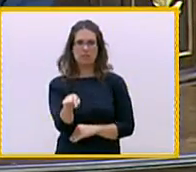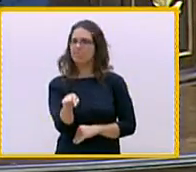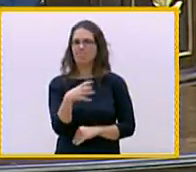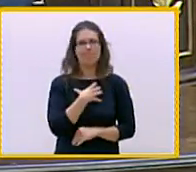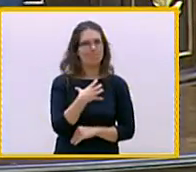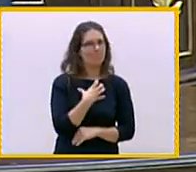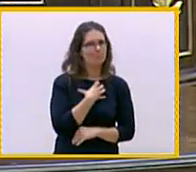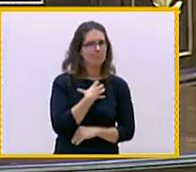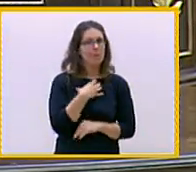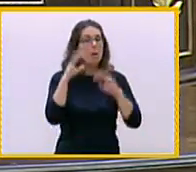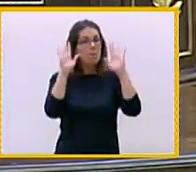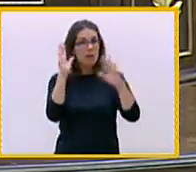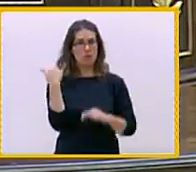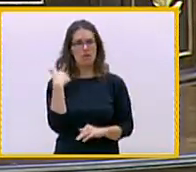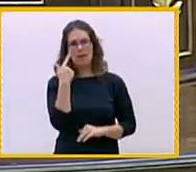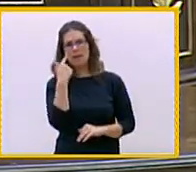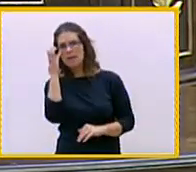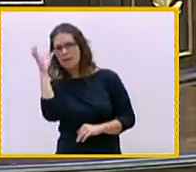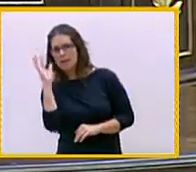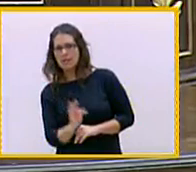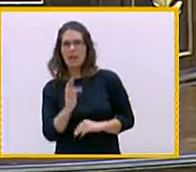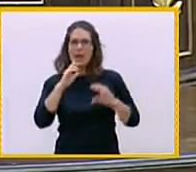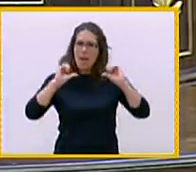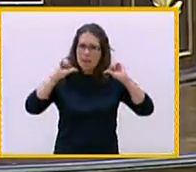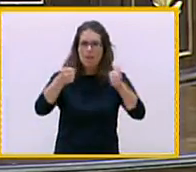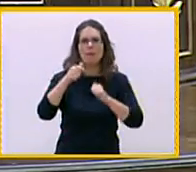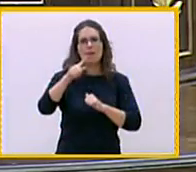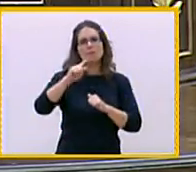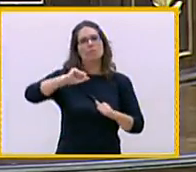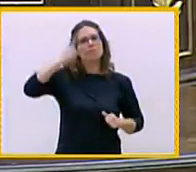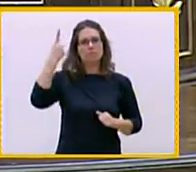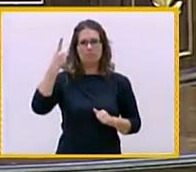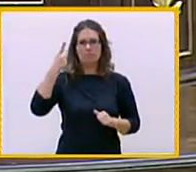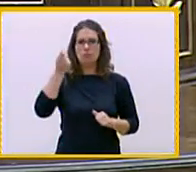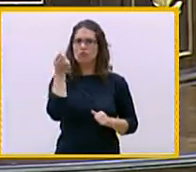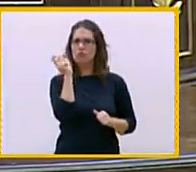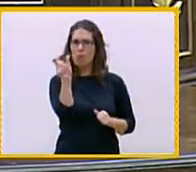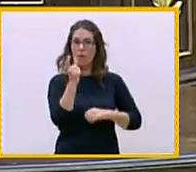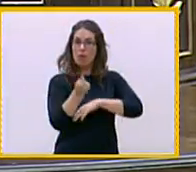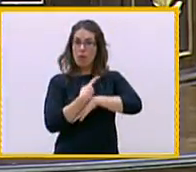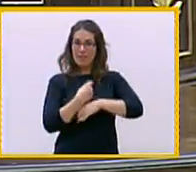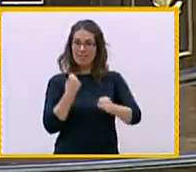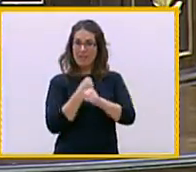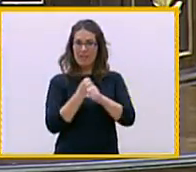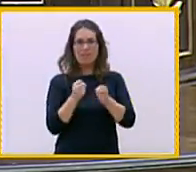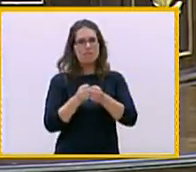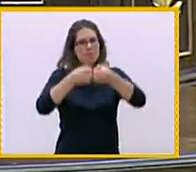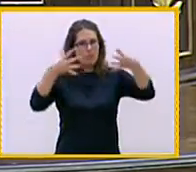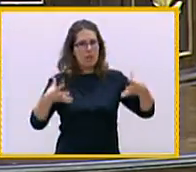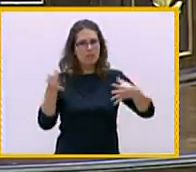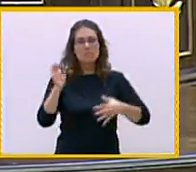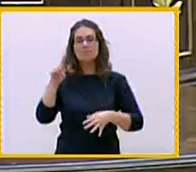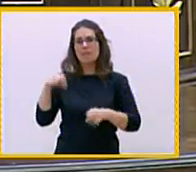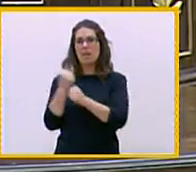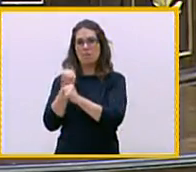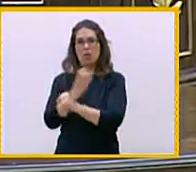hemos observado ya el primer incremento interanual en el número total de horas trabajadas o del empleo temporal,